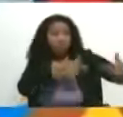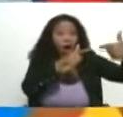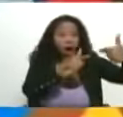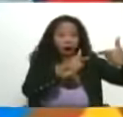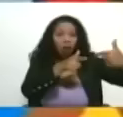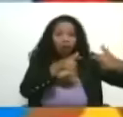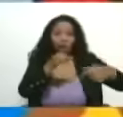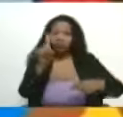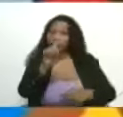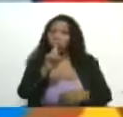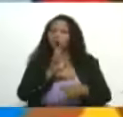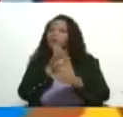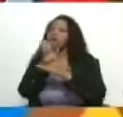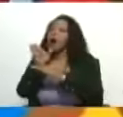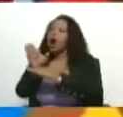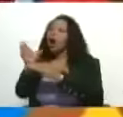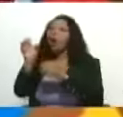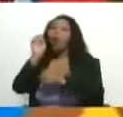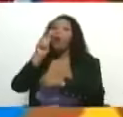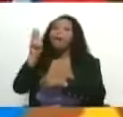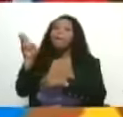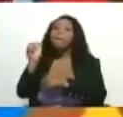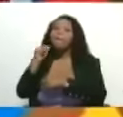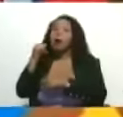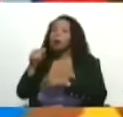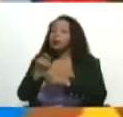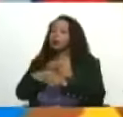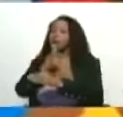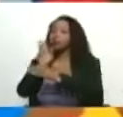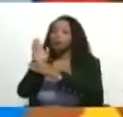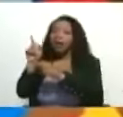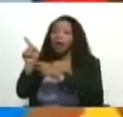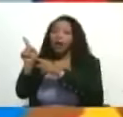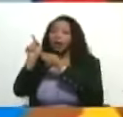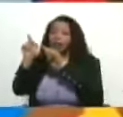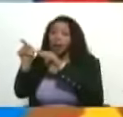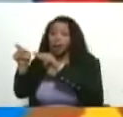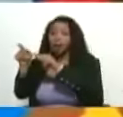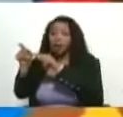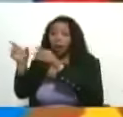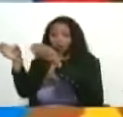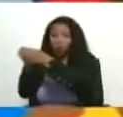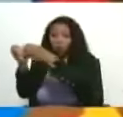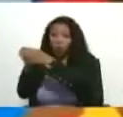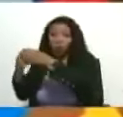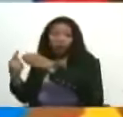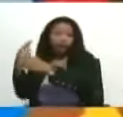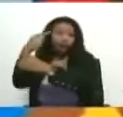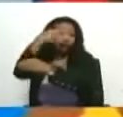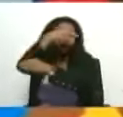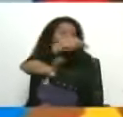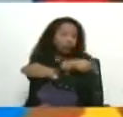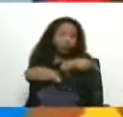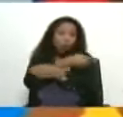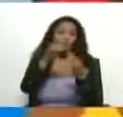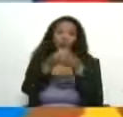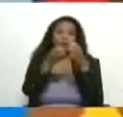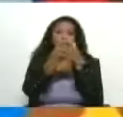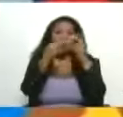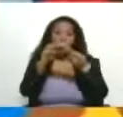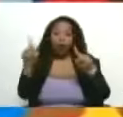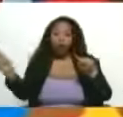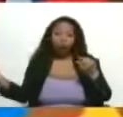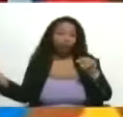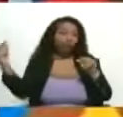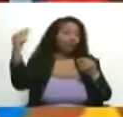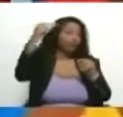a la UPAS. ¿Y la UPAS va a dónde? Al cuadrante de paz, que ahí sí hay policía. Ahí